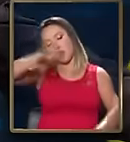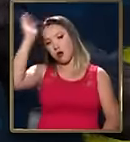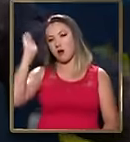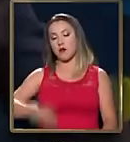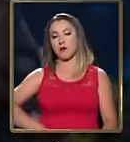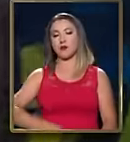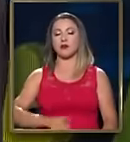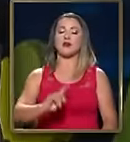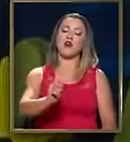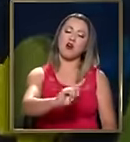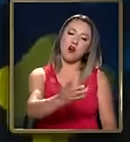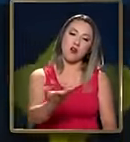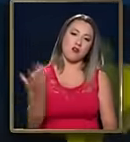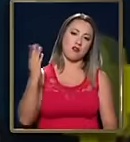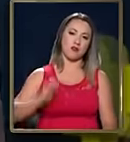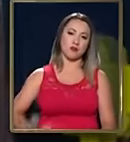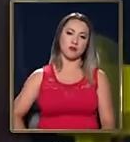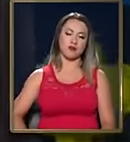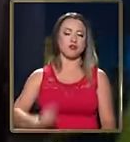No, pero...